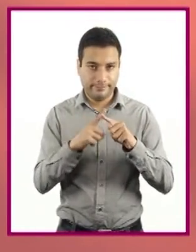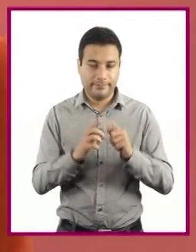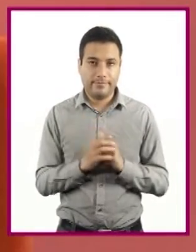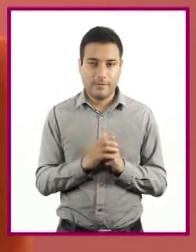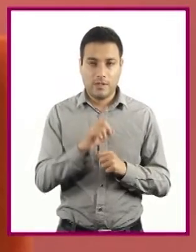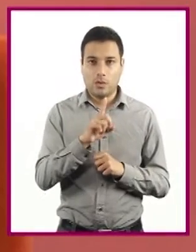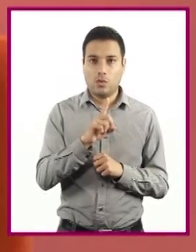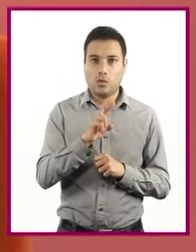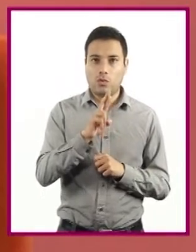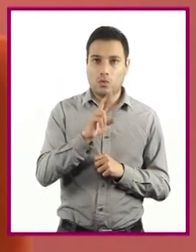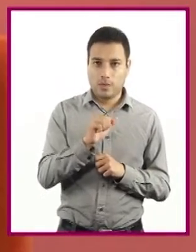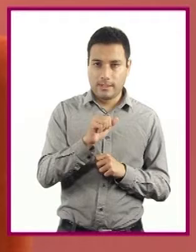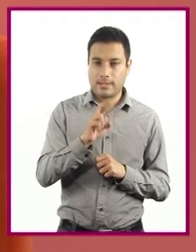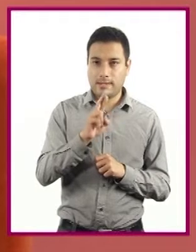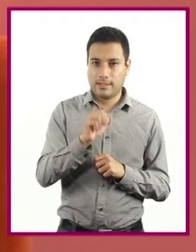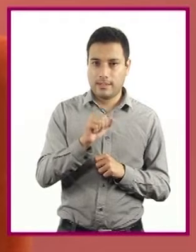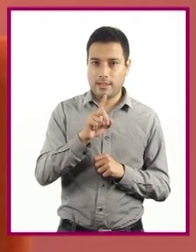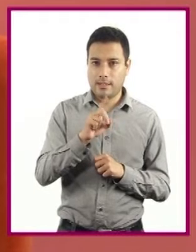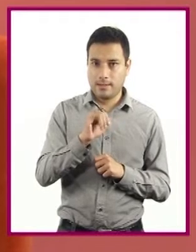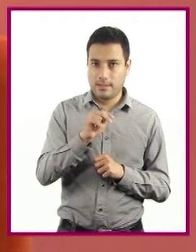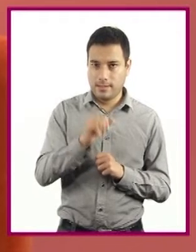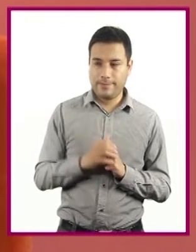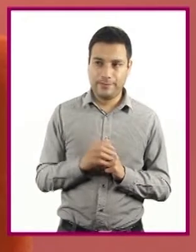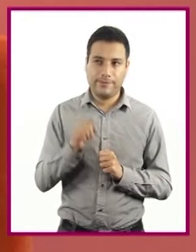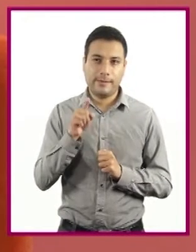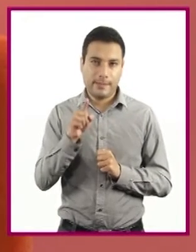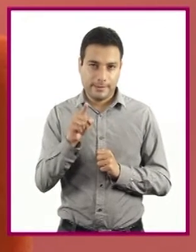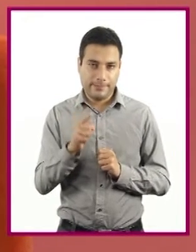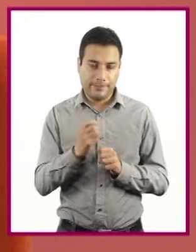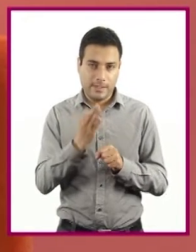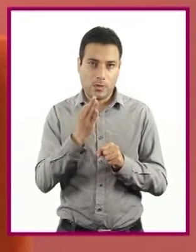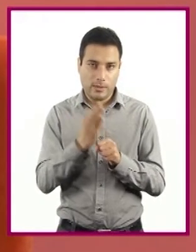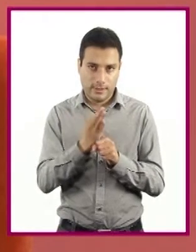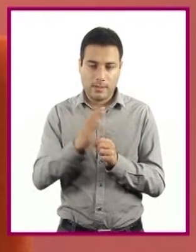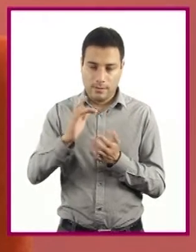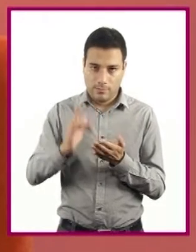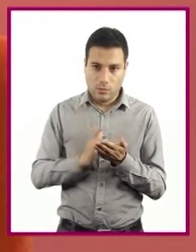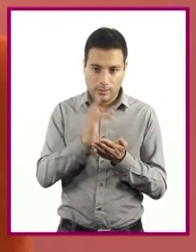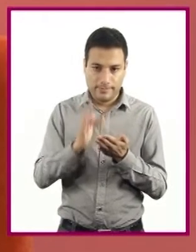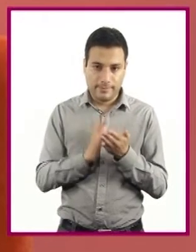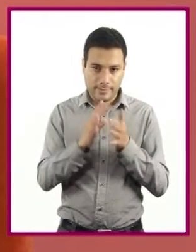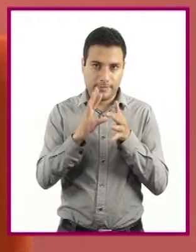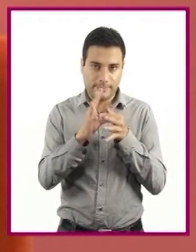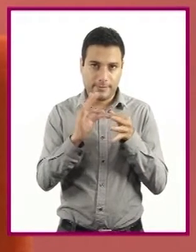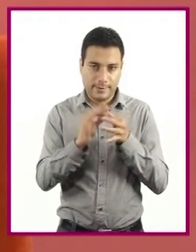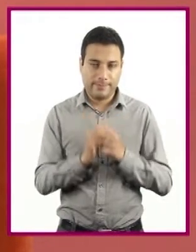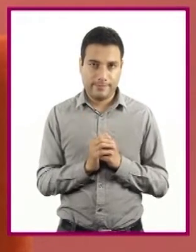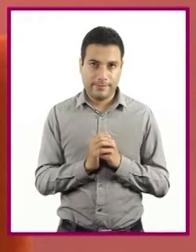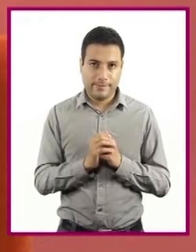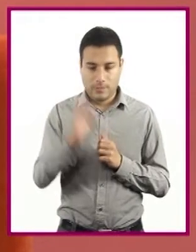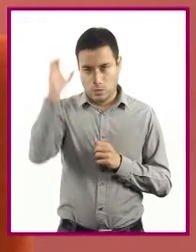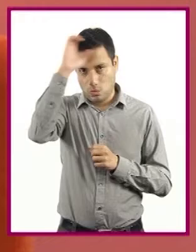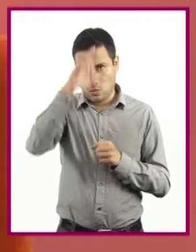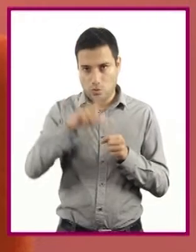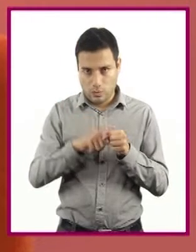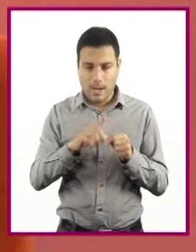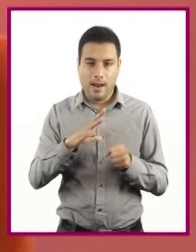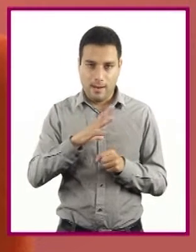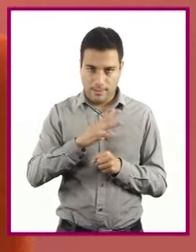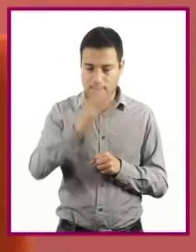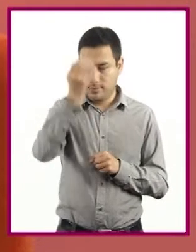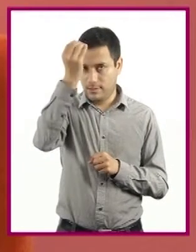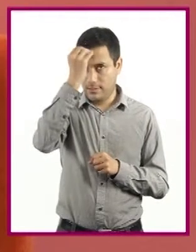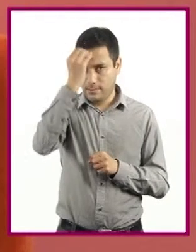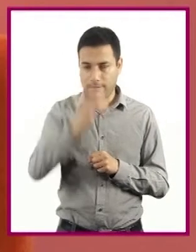Radina Dimitrova, quien nos acompañará a lo largo de la sesión para platicar acerca de la sabiduría de las culturas a través de la